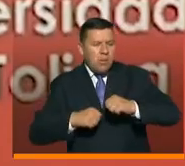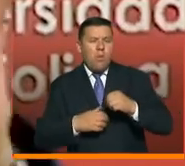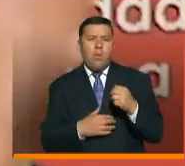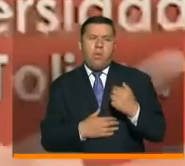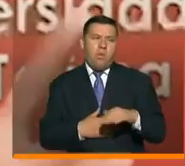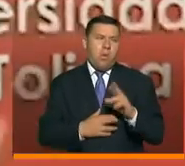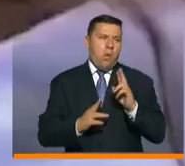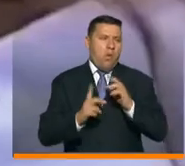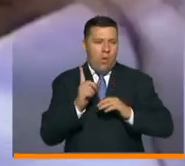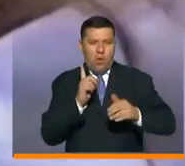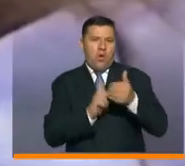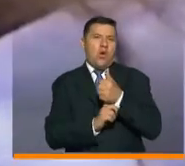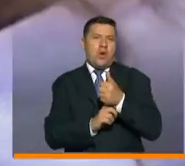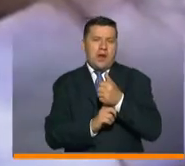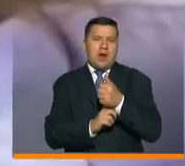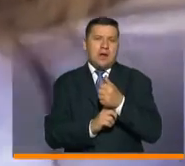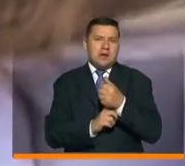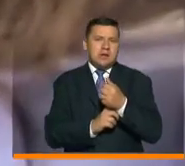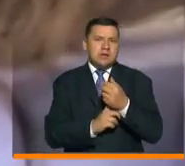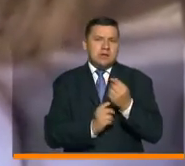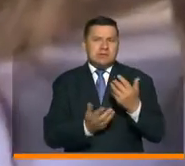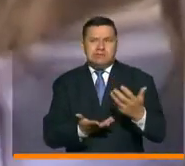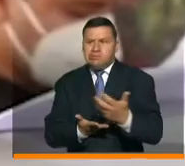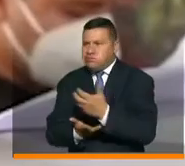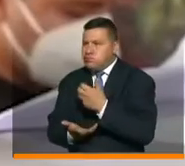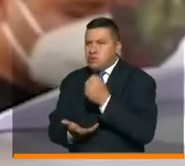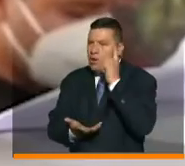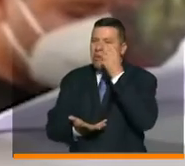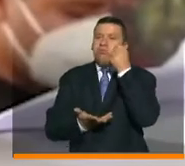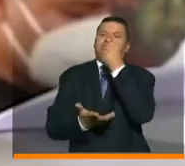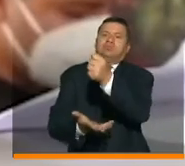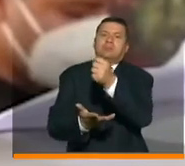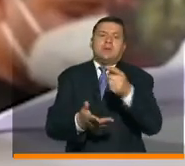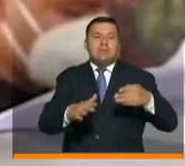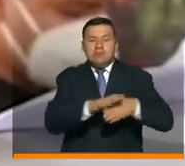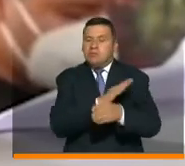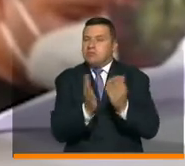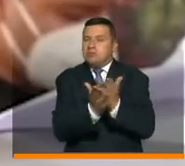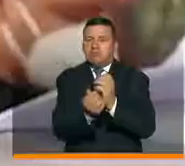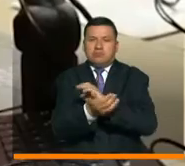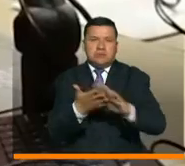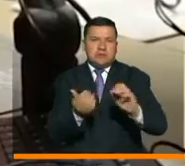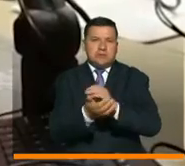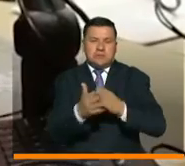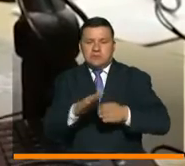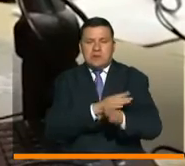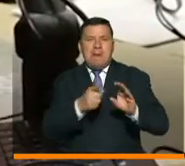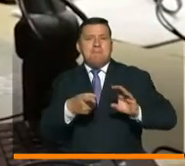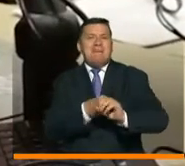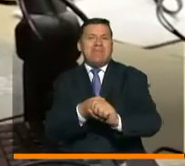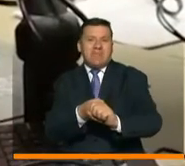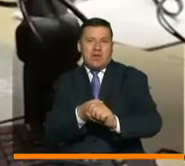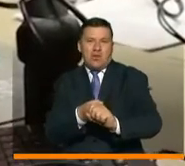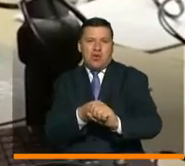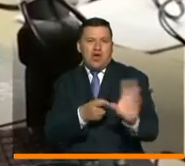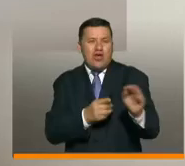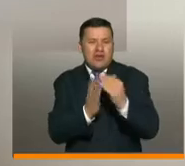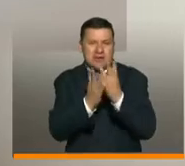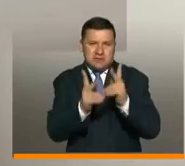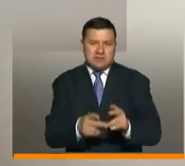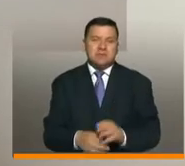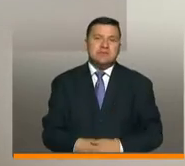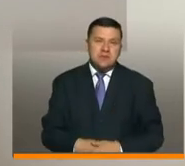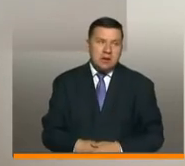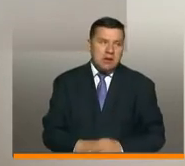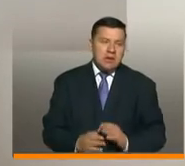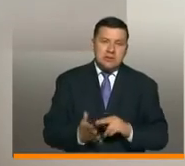para lograr todos los recursos que necesitábamos para dar matrícula gratuita a todos nuestros estudiantes.